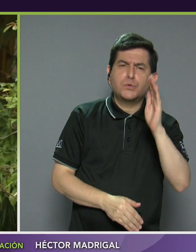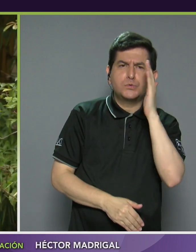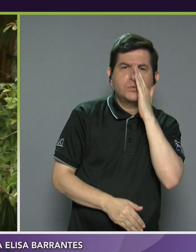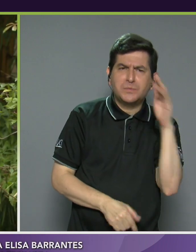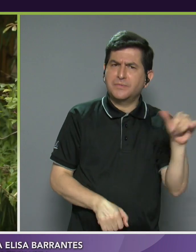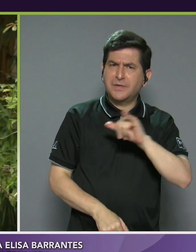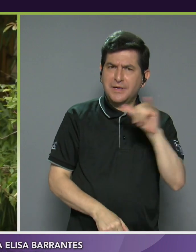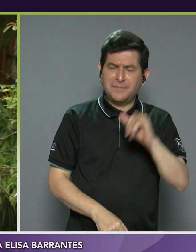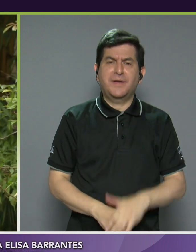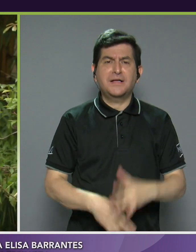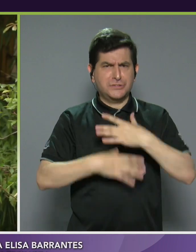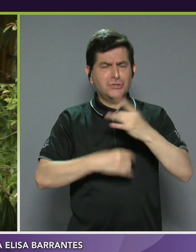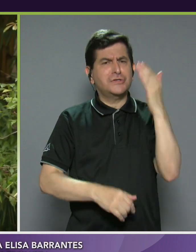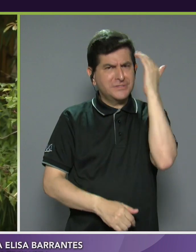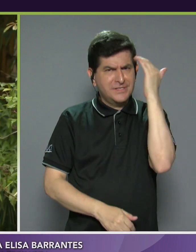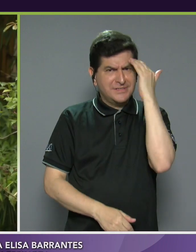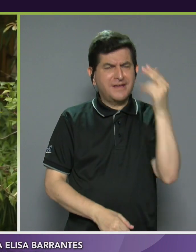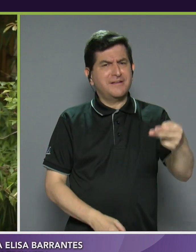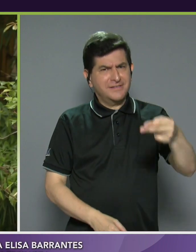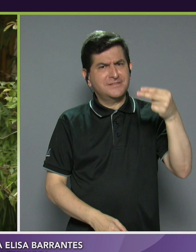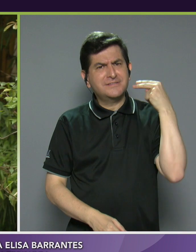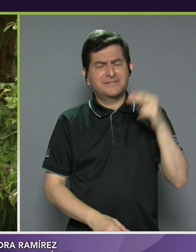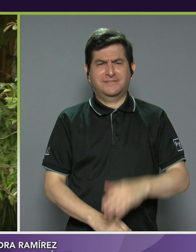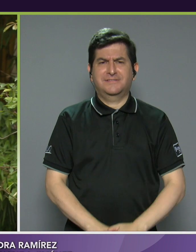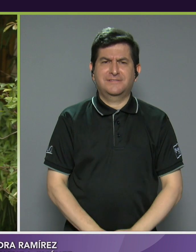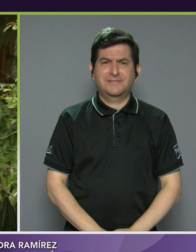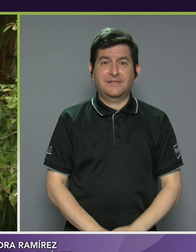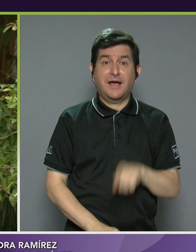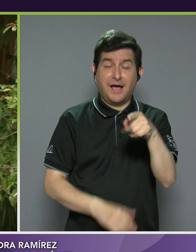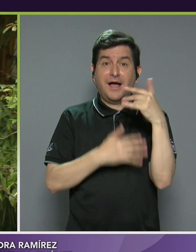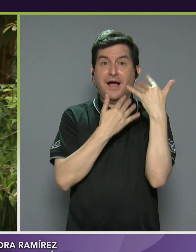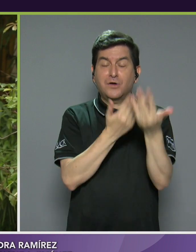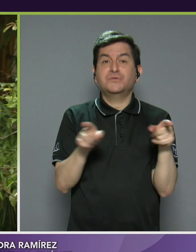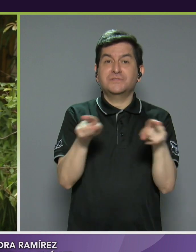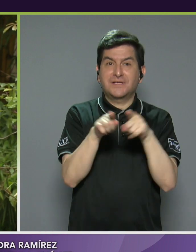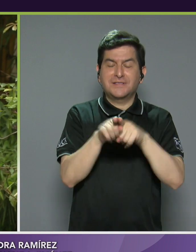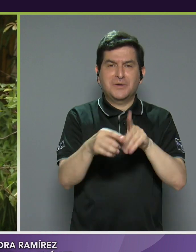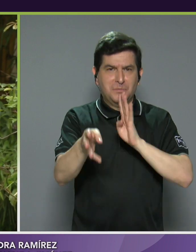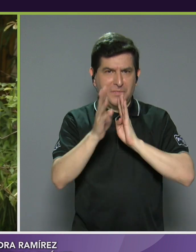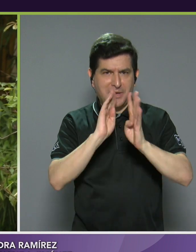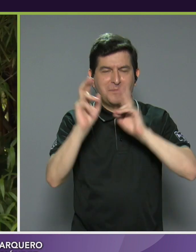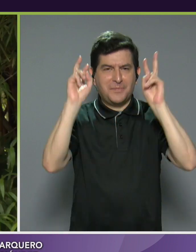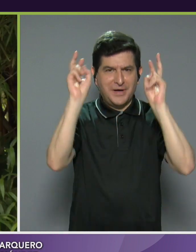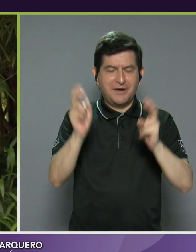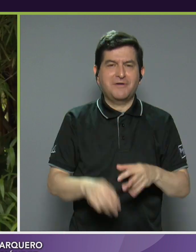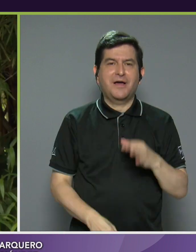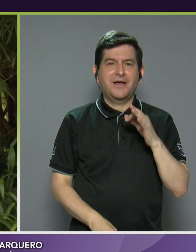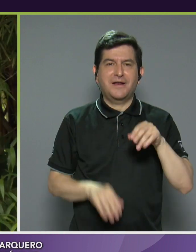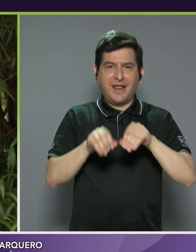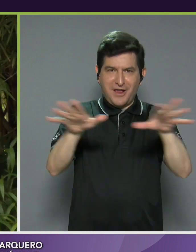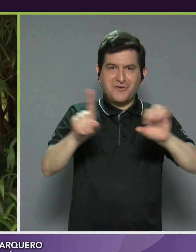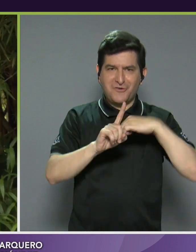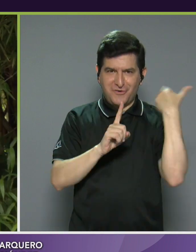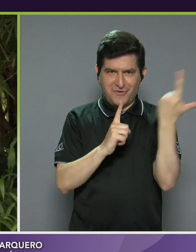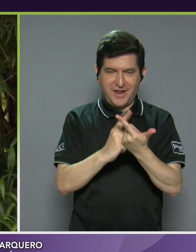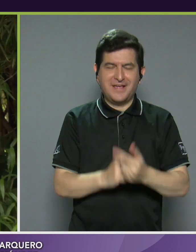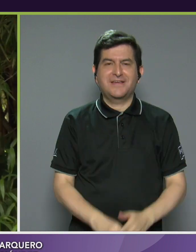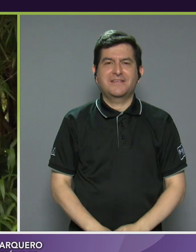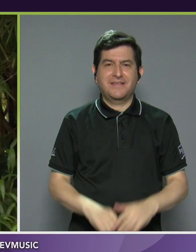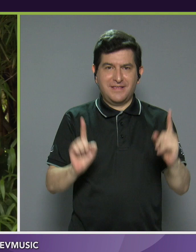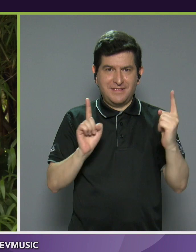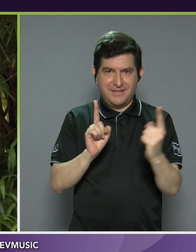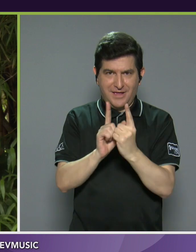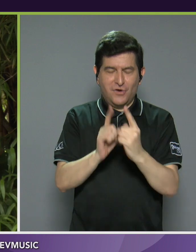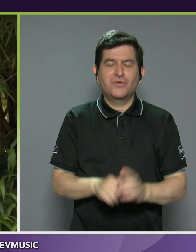Cuéntenos sobre sus mamás también, nos interesa conocer esas historias. Les esperamos también para conversar sobre este tema en nuestras redes